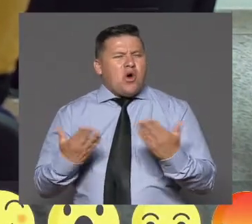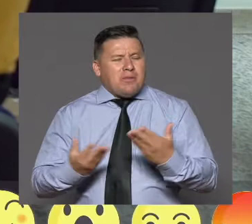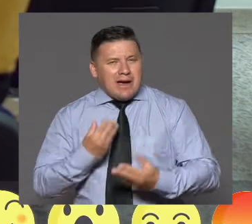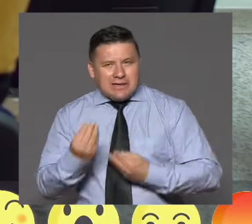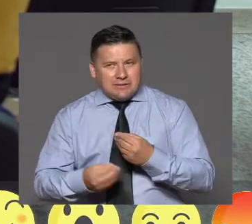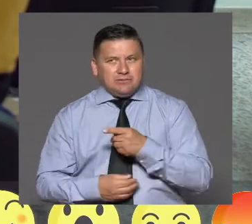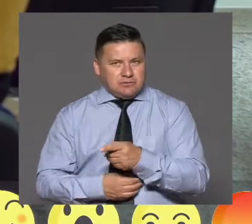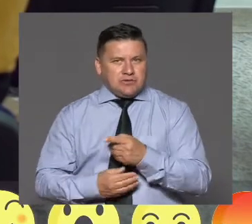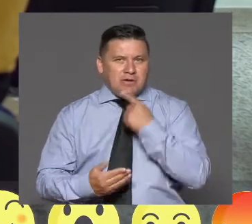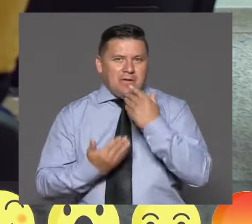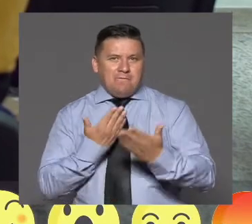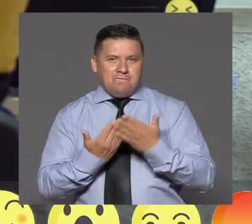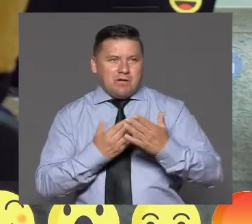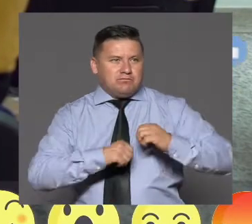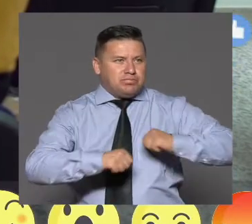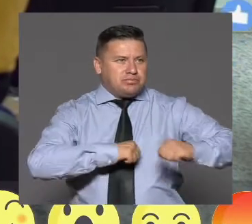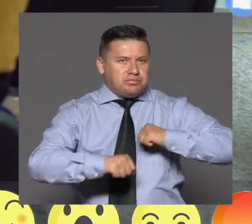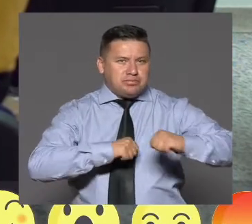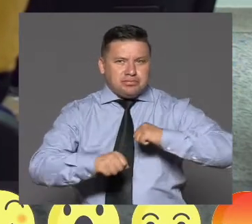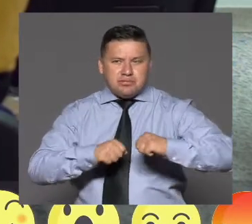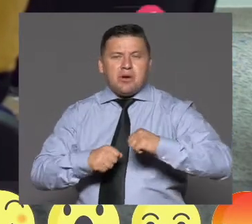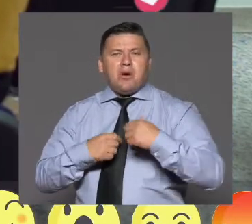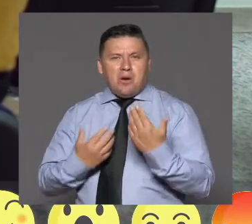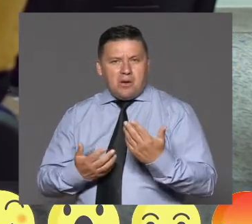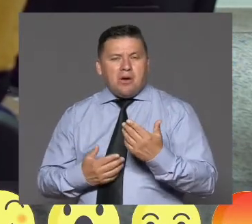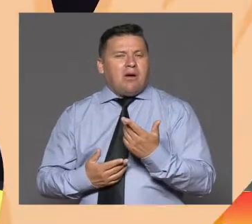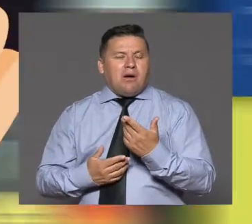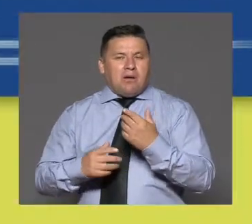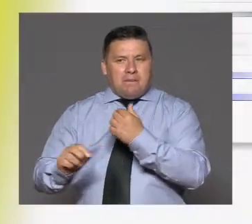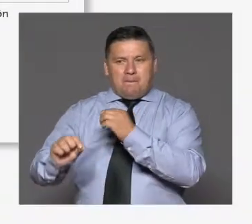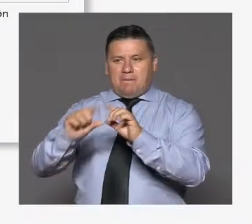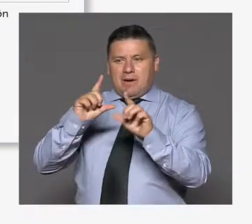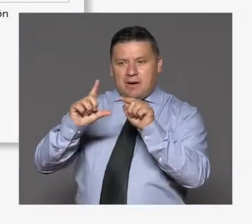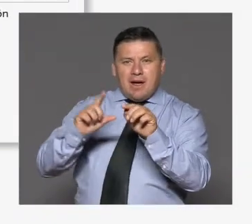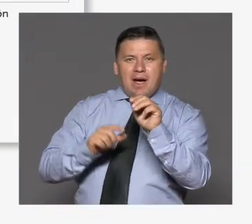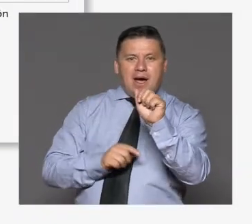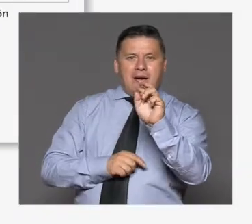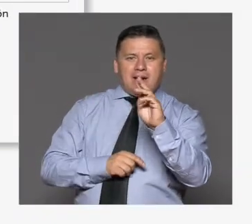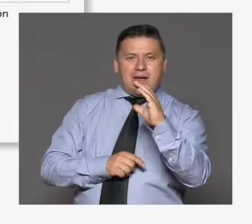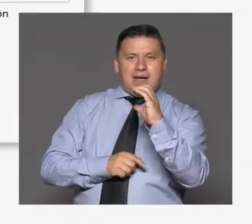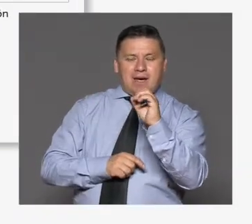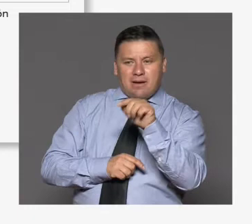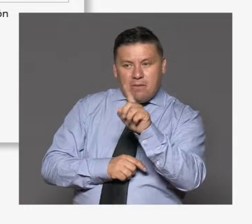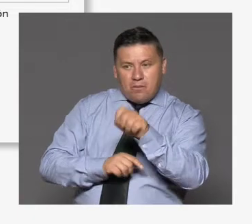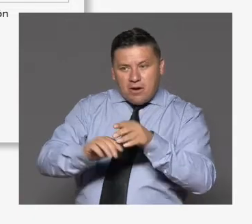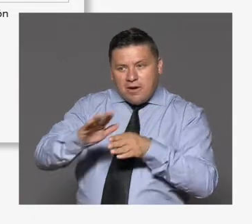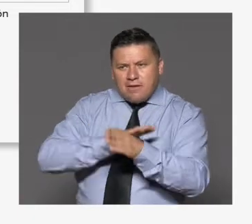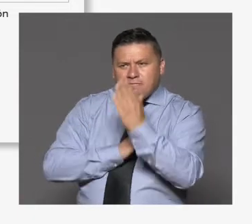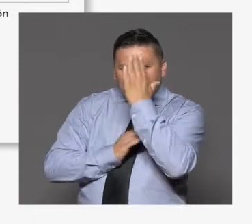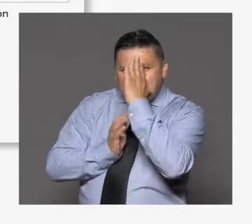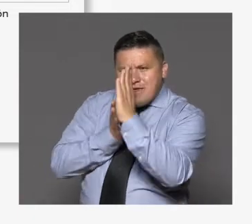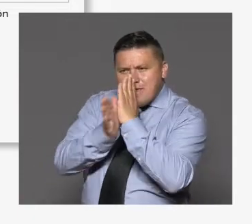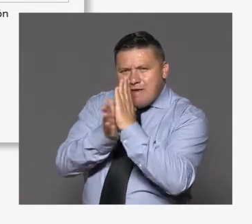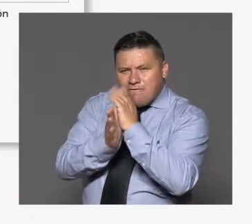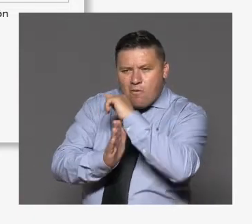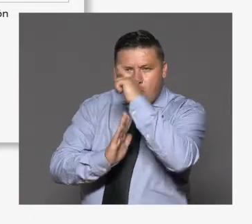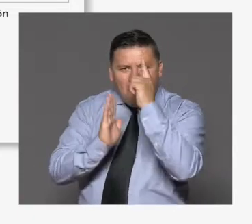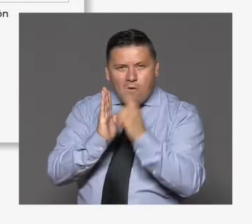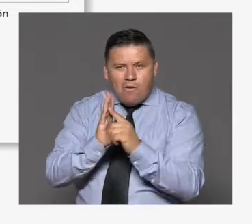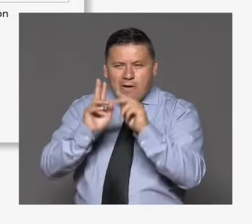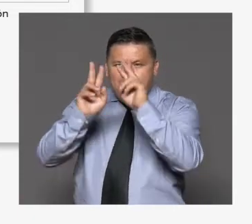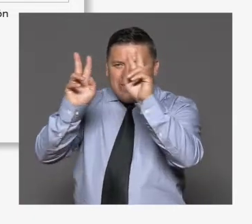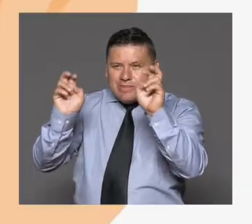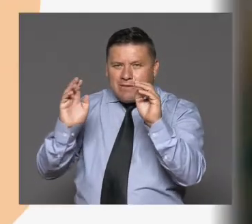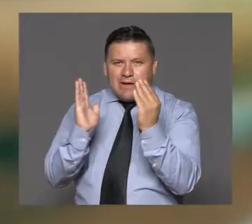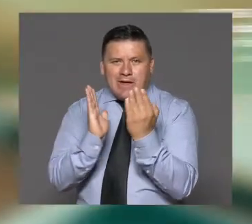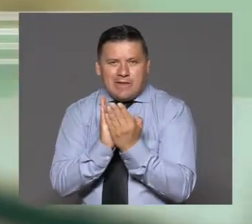hace? Facilitando su gestión de matrícula con la plataforma ARCA, promoviendo el acceso a la información con el portal de